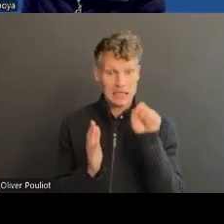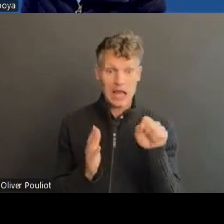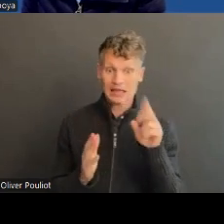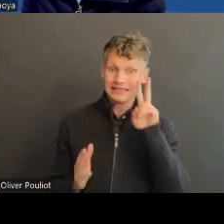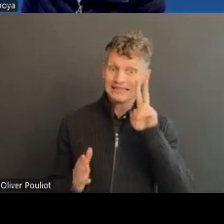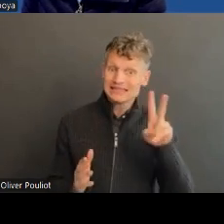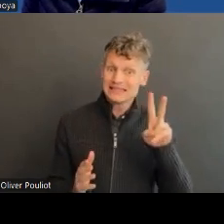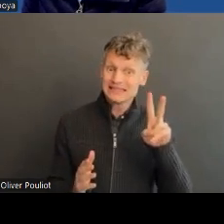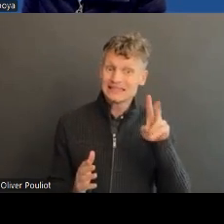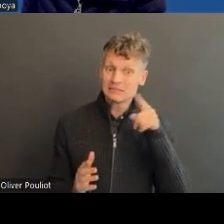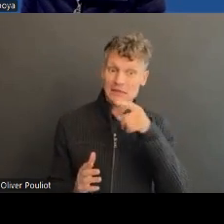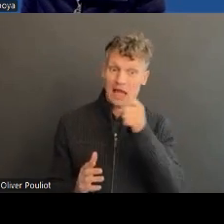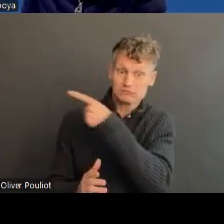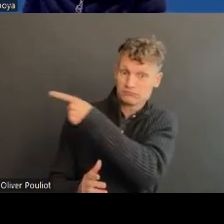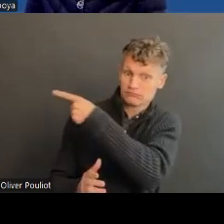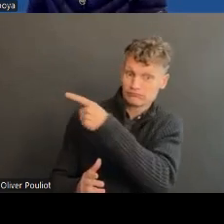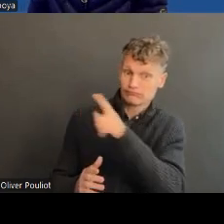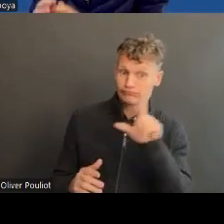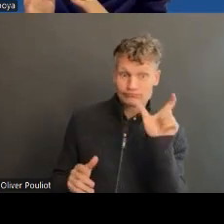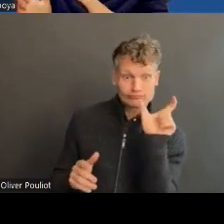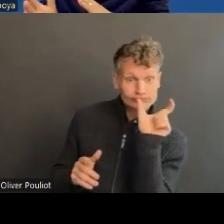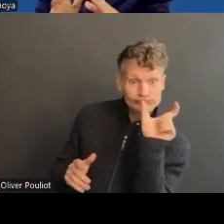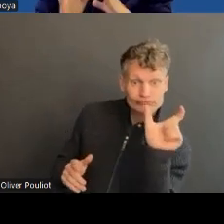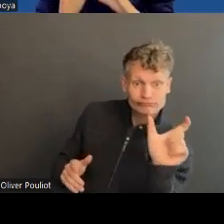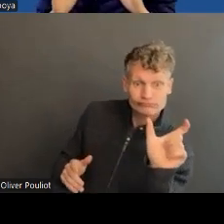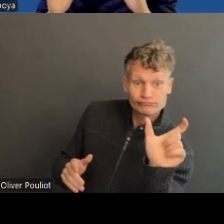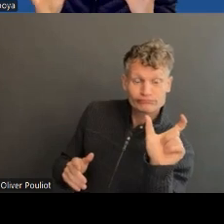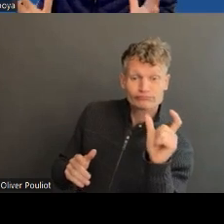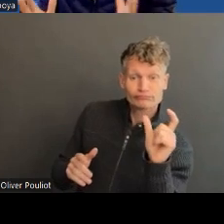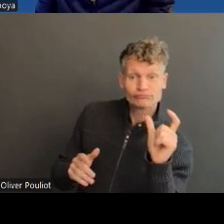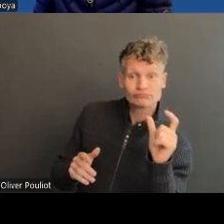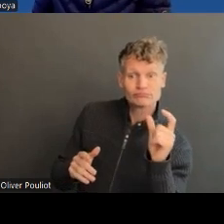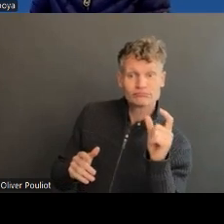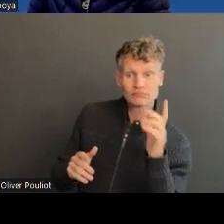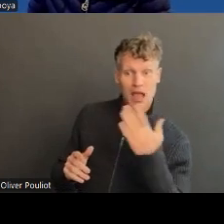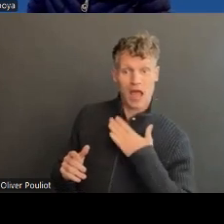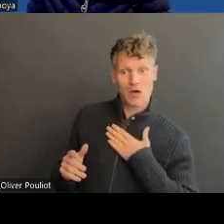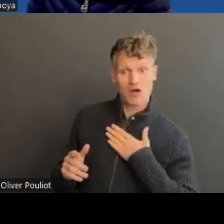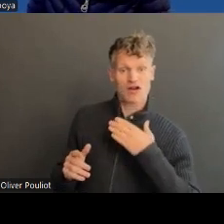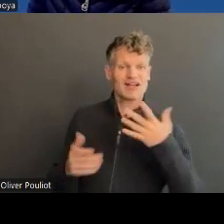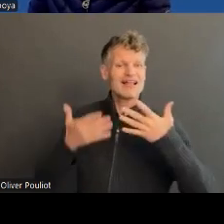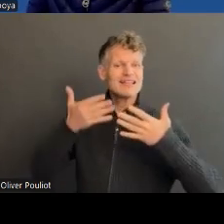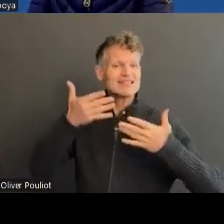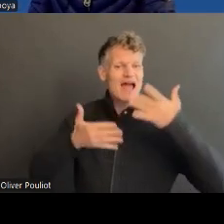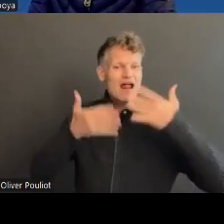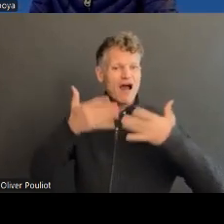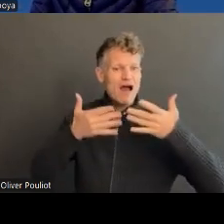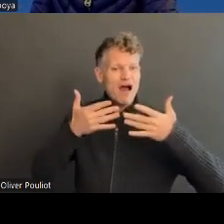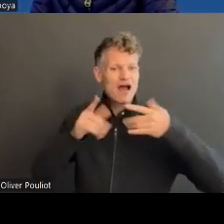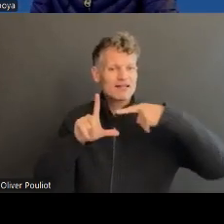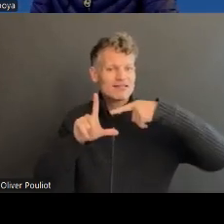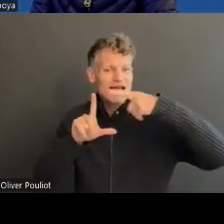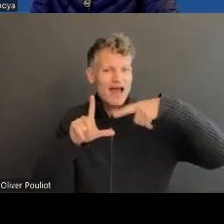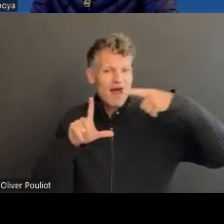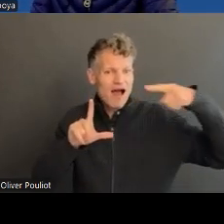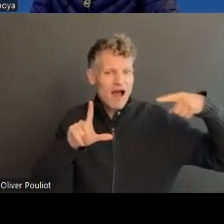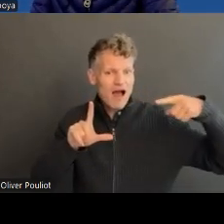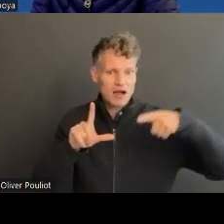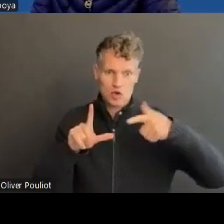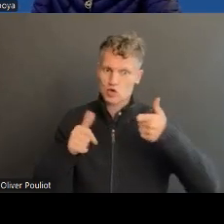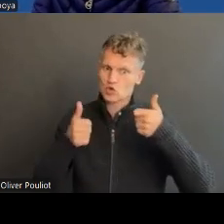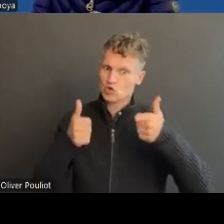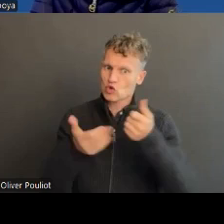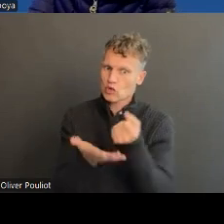quiero invitarlos a todos para que puedan ustedes revisar nuestra iniciativa. La iniciativa cuenta